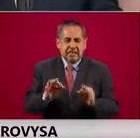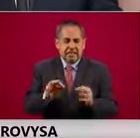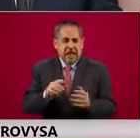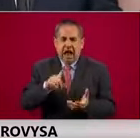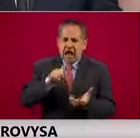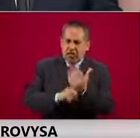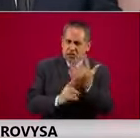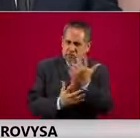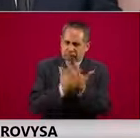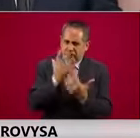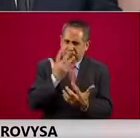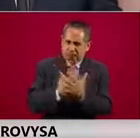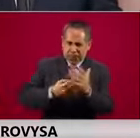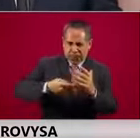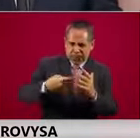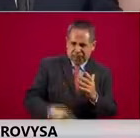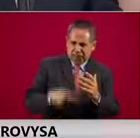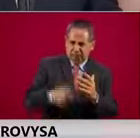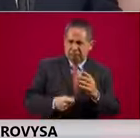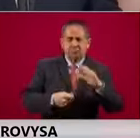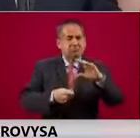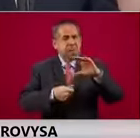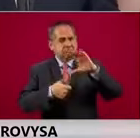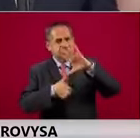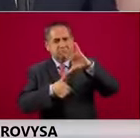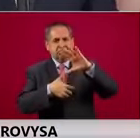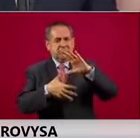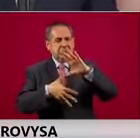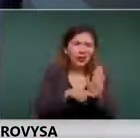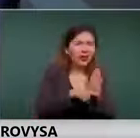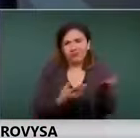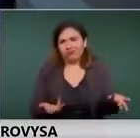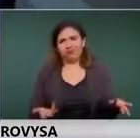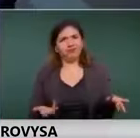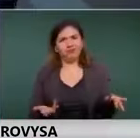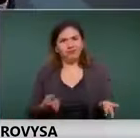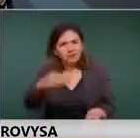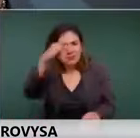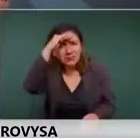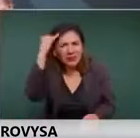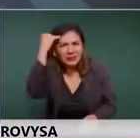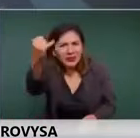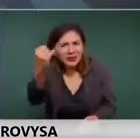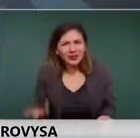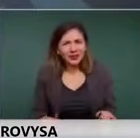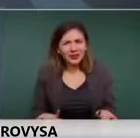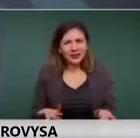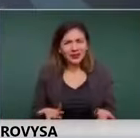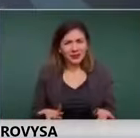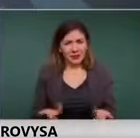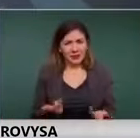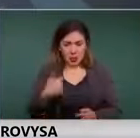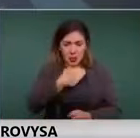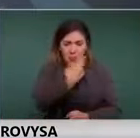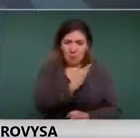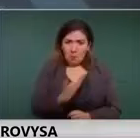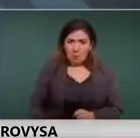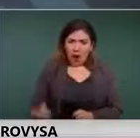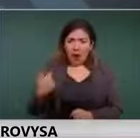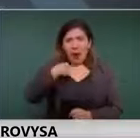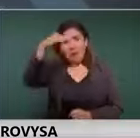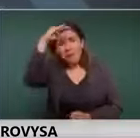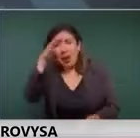alguna mañanera, parte de la mañanera? A ver, de lo que. ¿Cómo habla? ¿Cómo habla? A ver. Si viste,